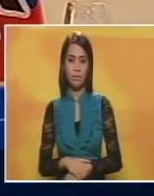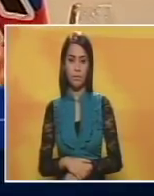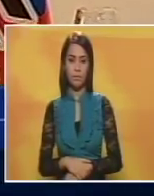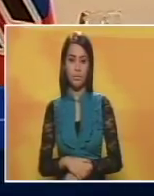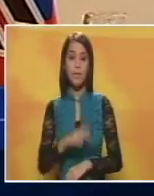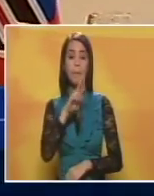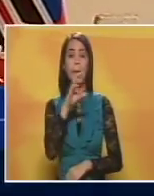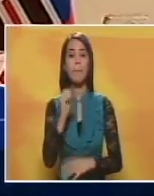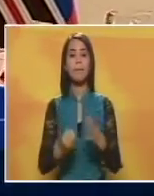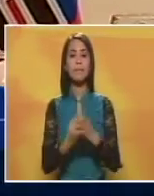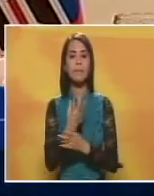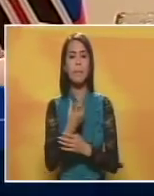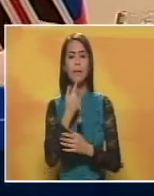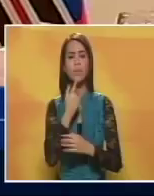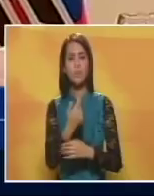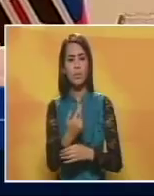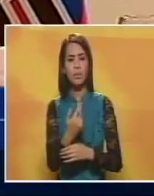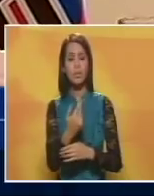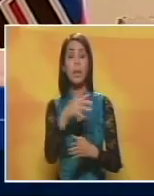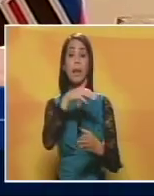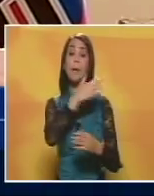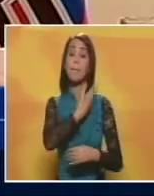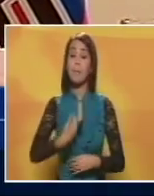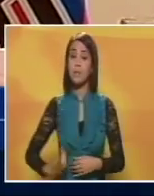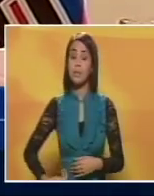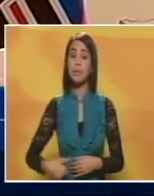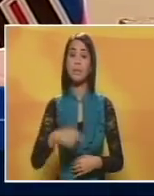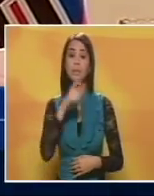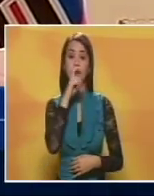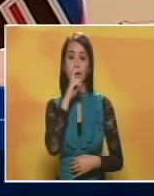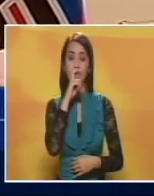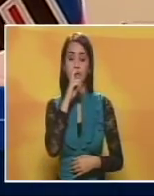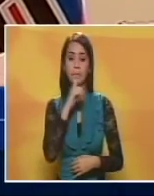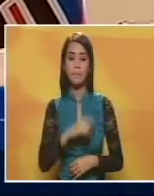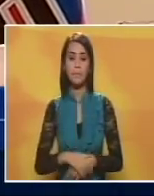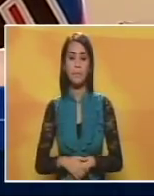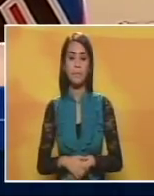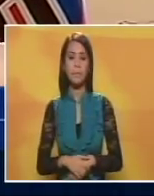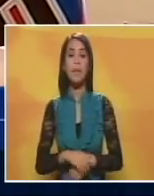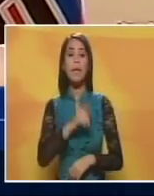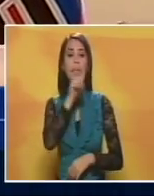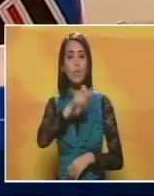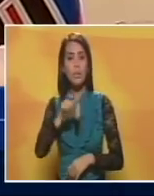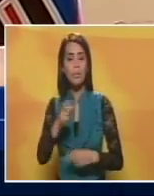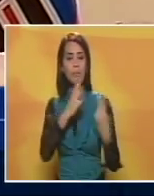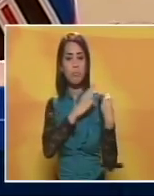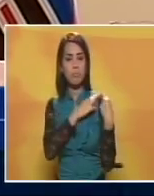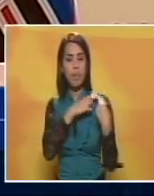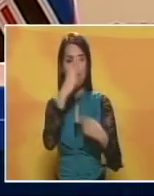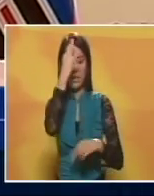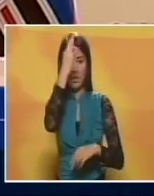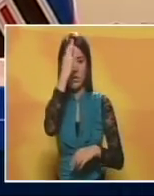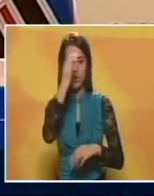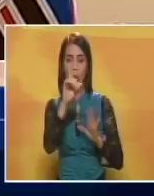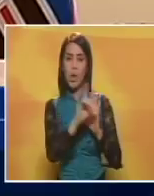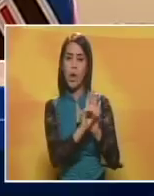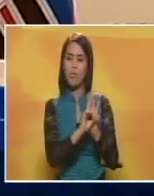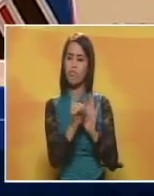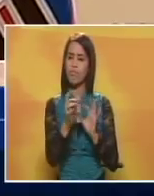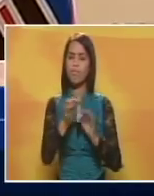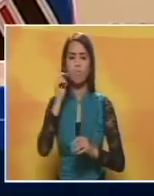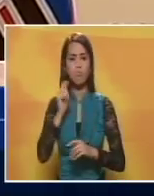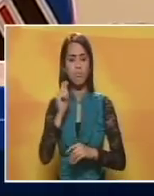Para el 20 de mayo se elige el presidente de la República y a las y los representantes de los consejos